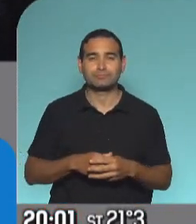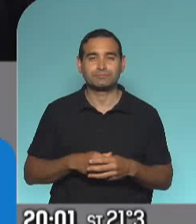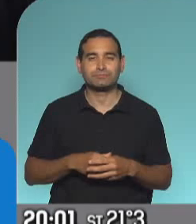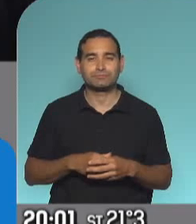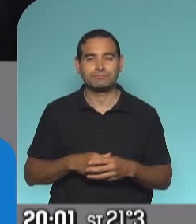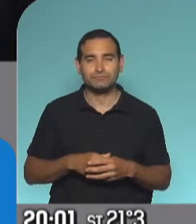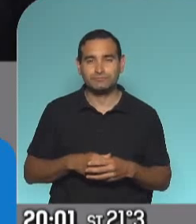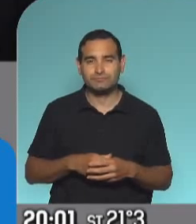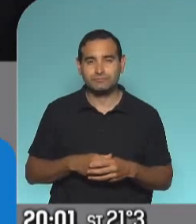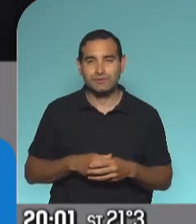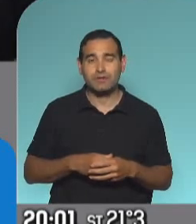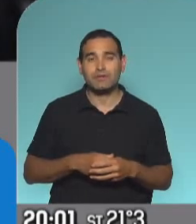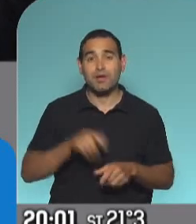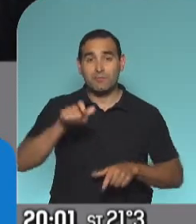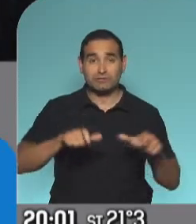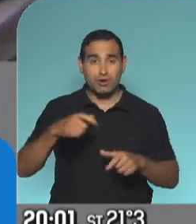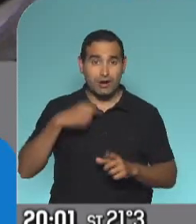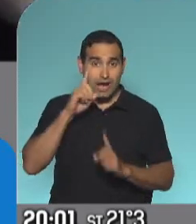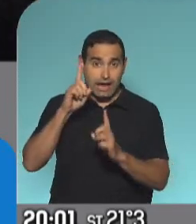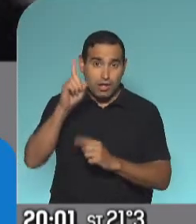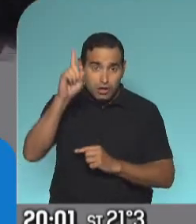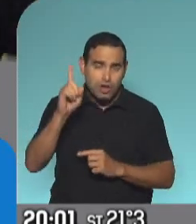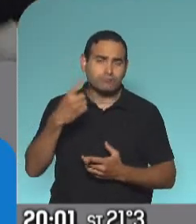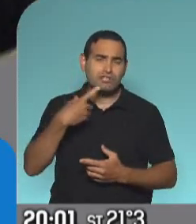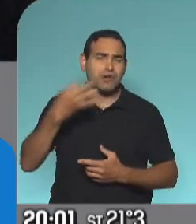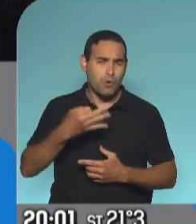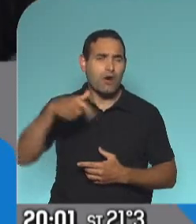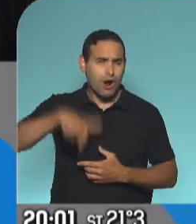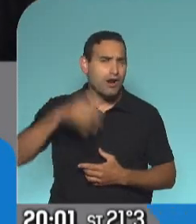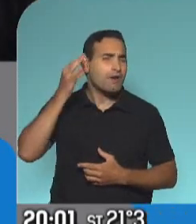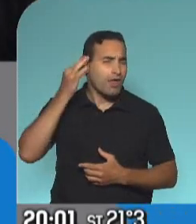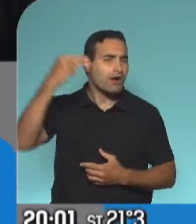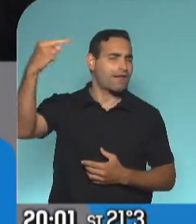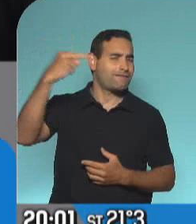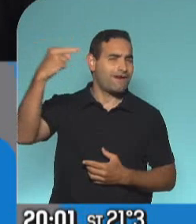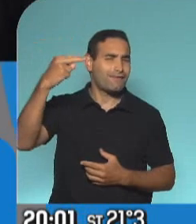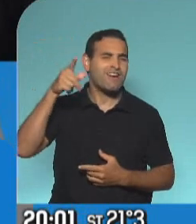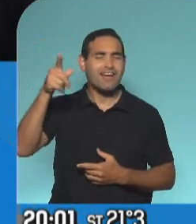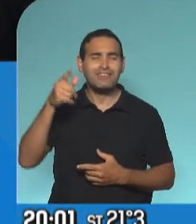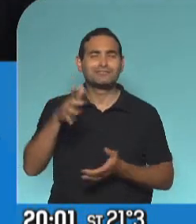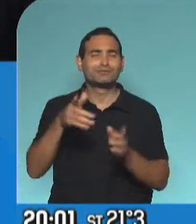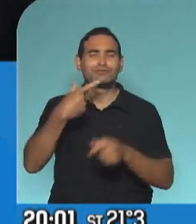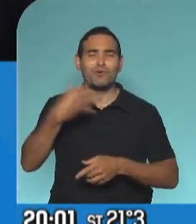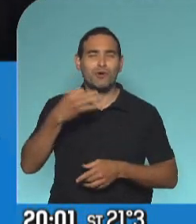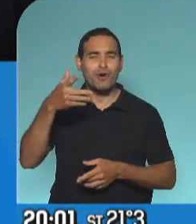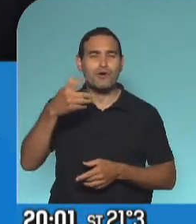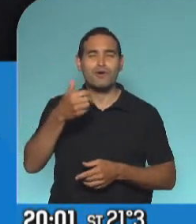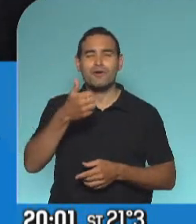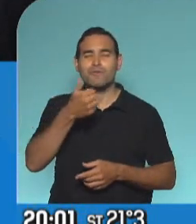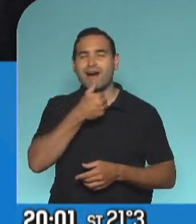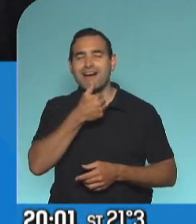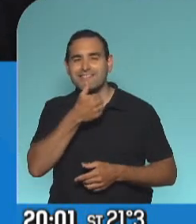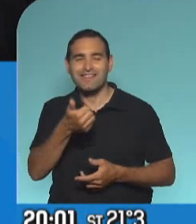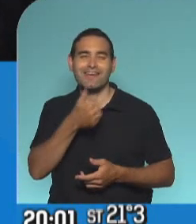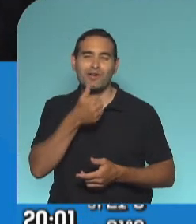lo menos, para los que somos creyentes, estamos seguros que nos está mirando y debe estar tomando mate con don Diego,